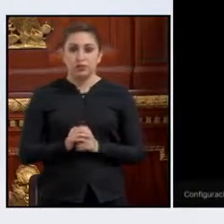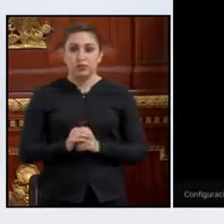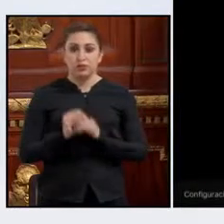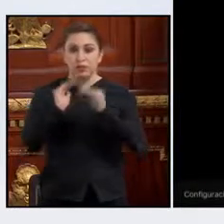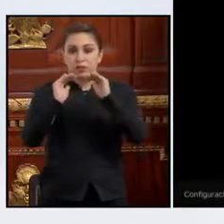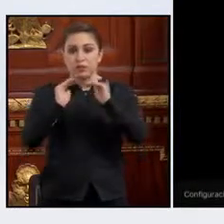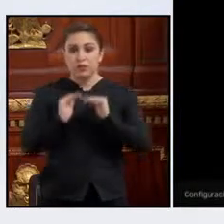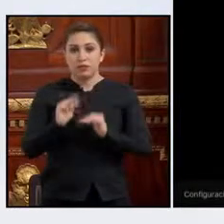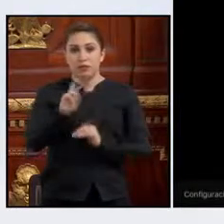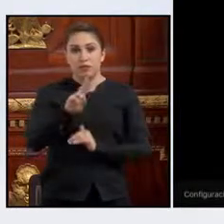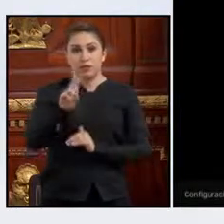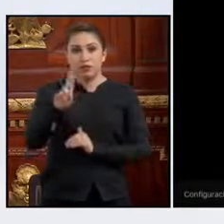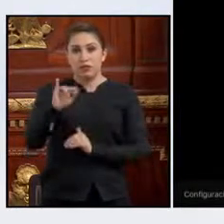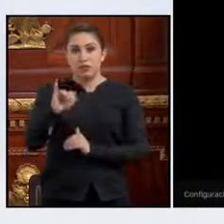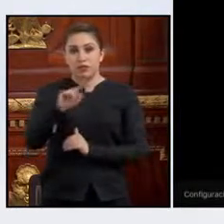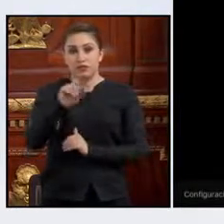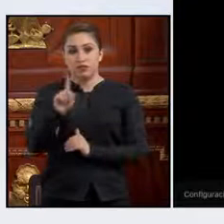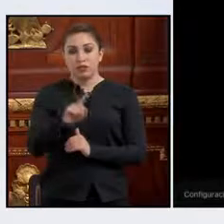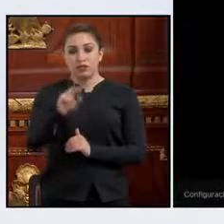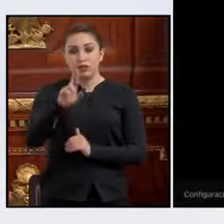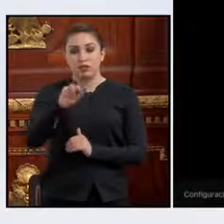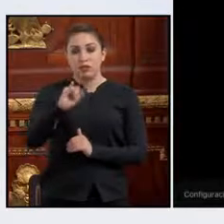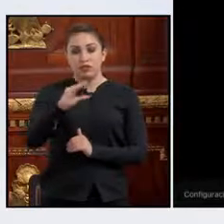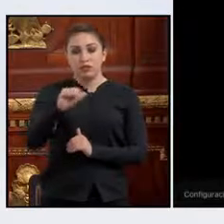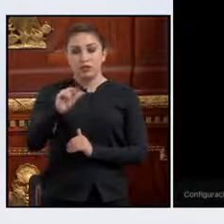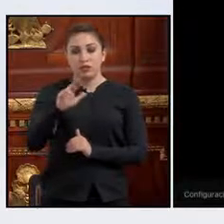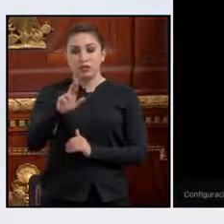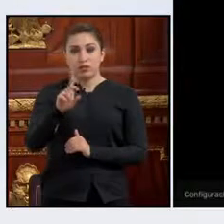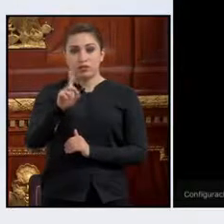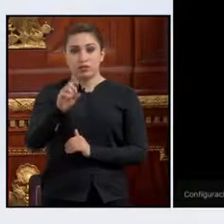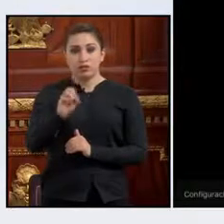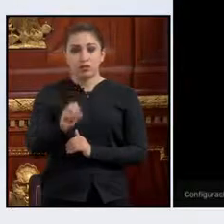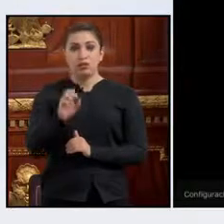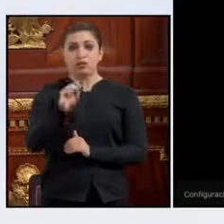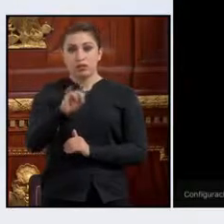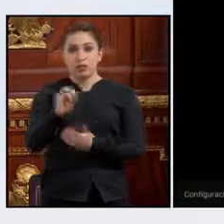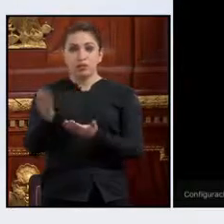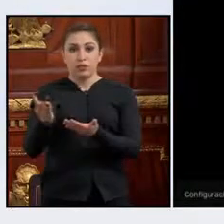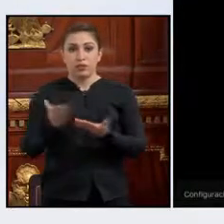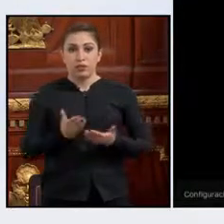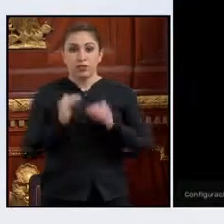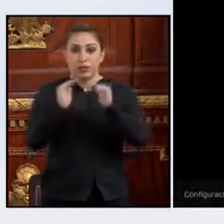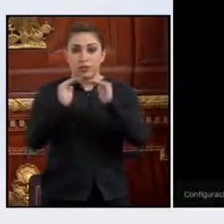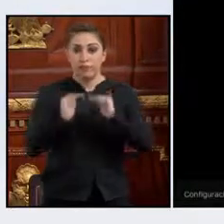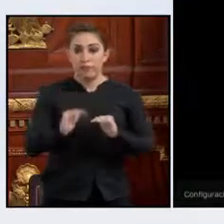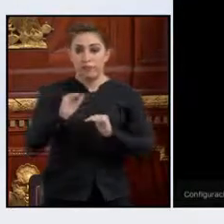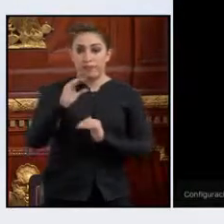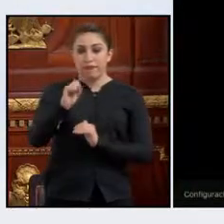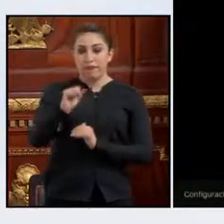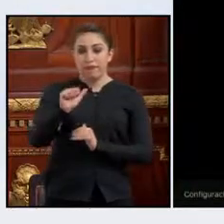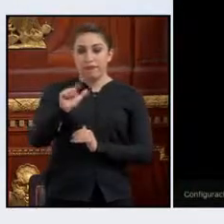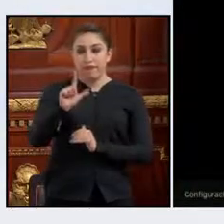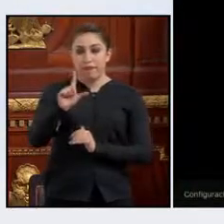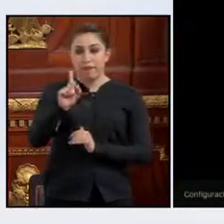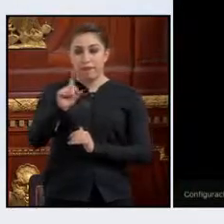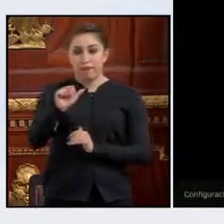Ruiz Suárez Ricardo. Ricardo Ruiz Suárez, presente. Saldaña Hernández